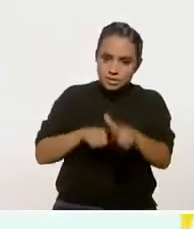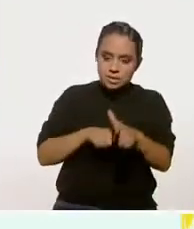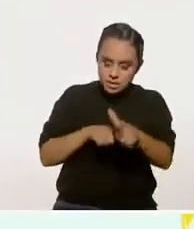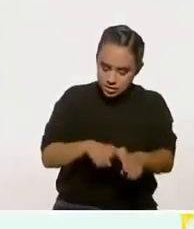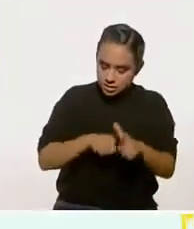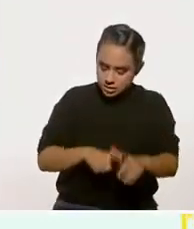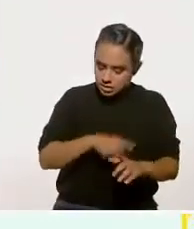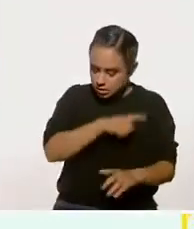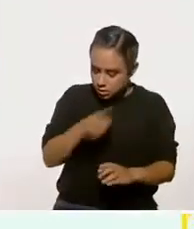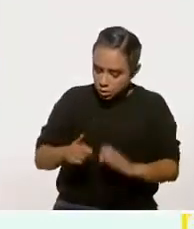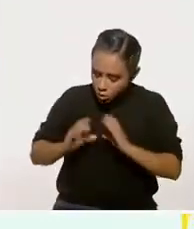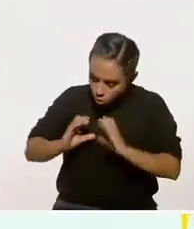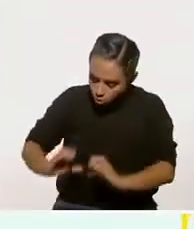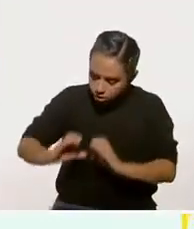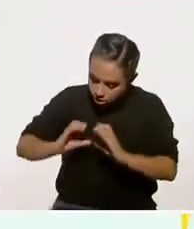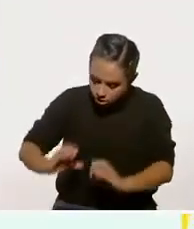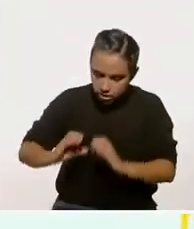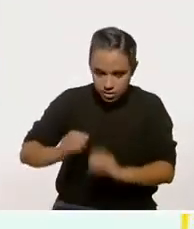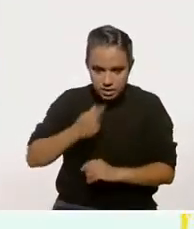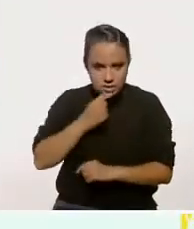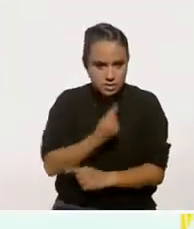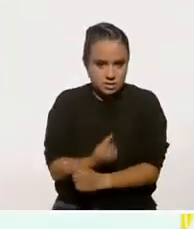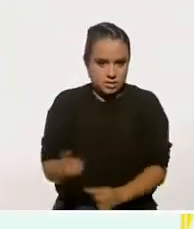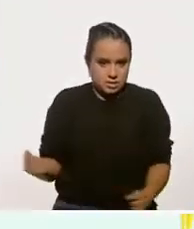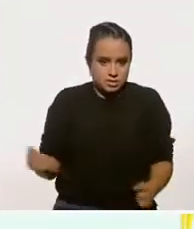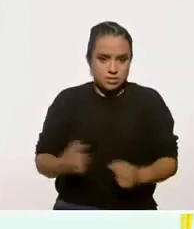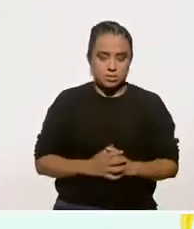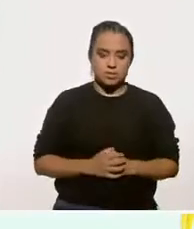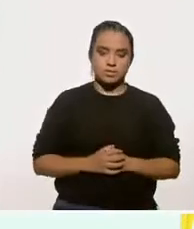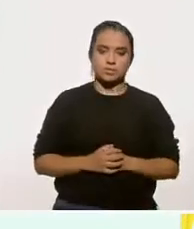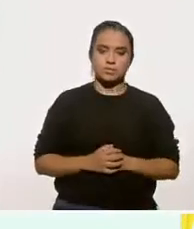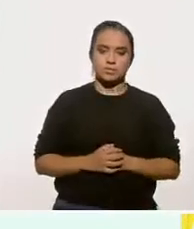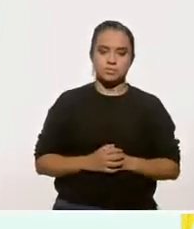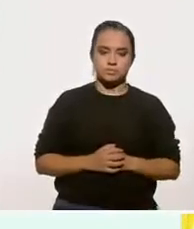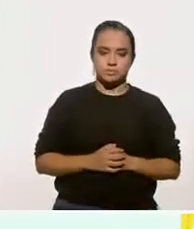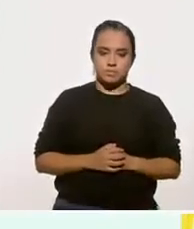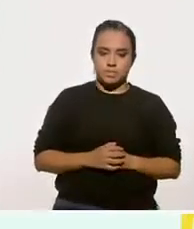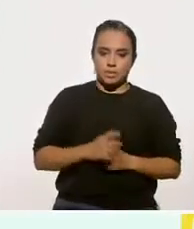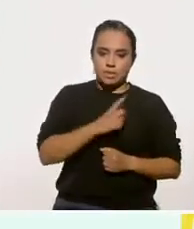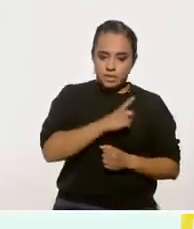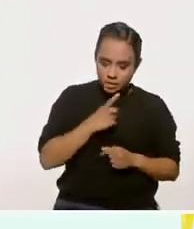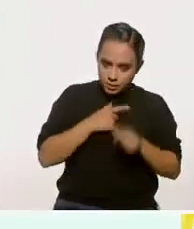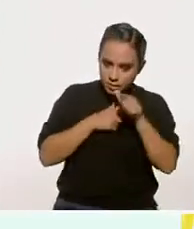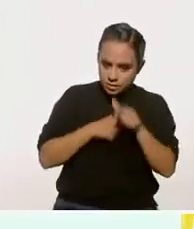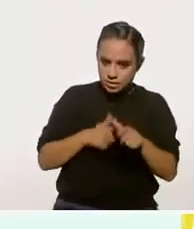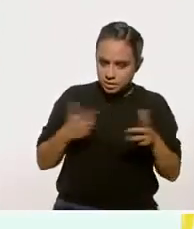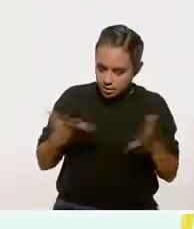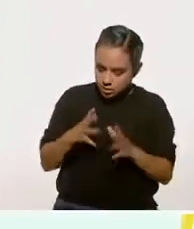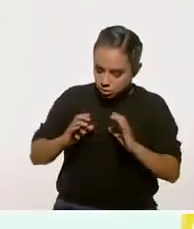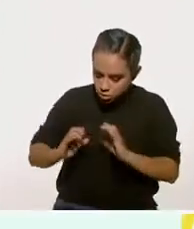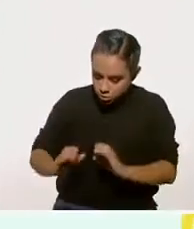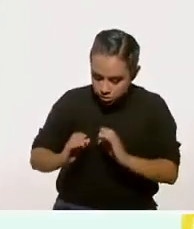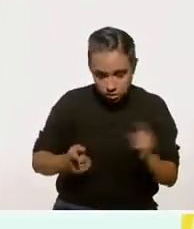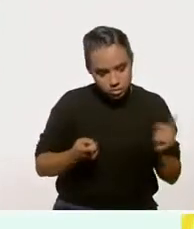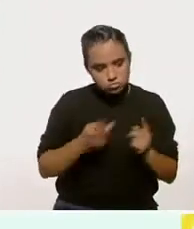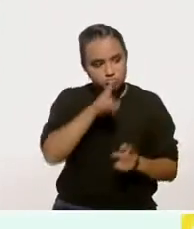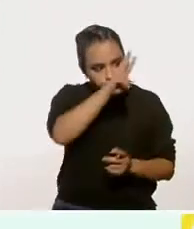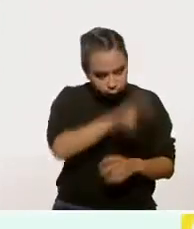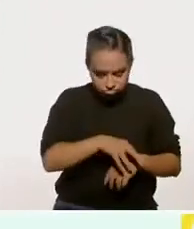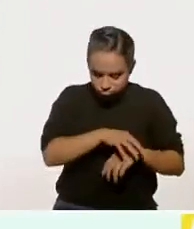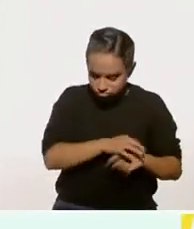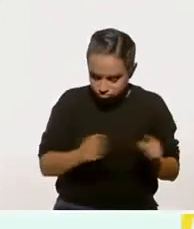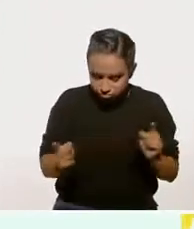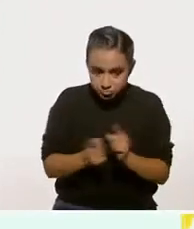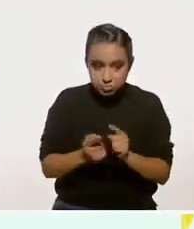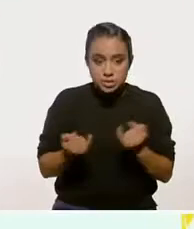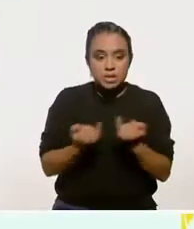constancia en la forma en la que se está cuidando a los niños. Mucha constancia en la presencia. En la presencia, exactamente, que haya presencia y